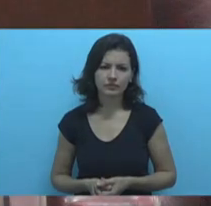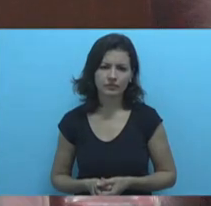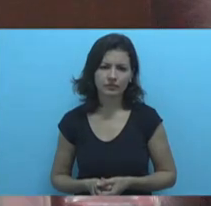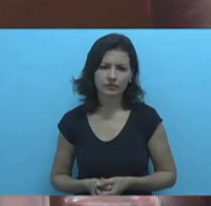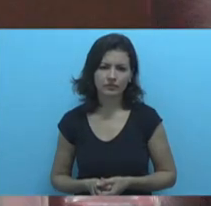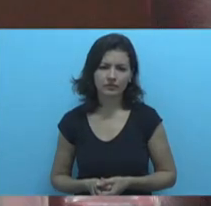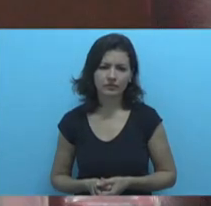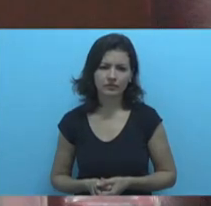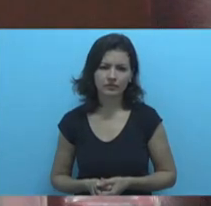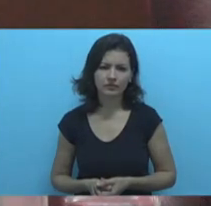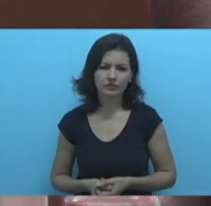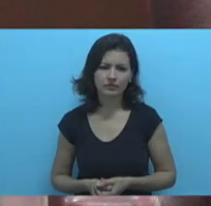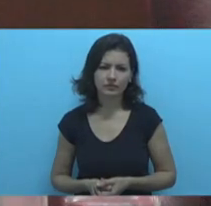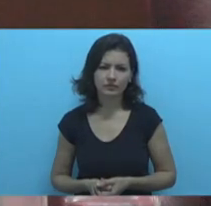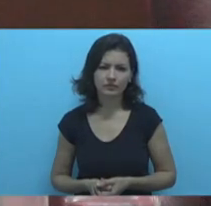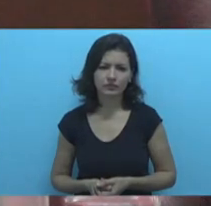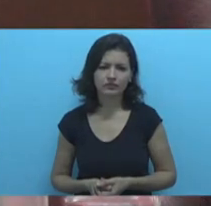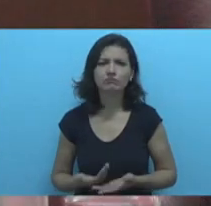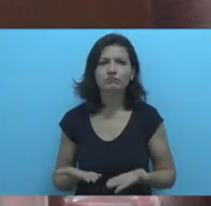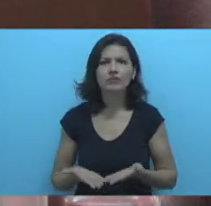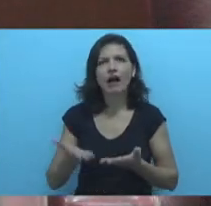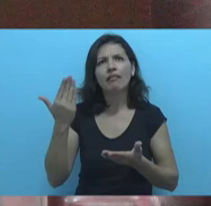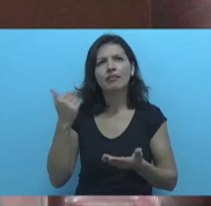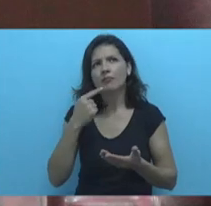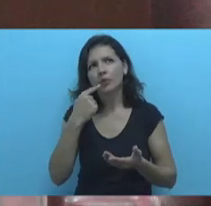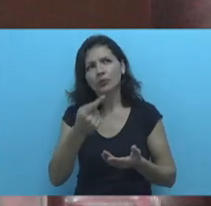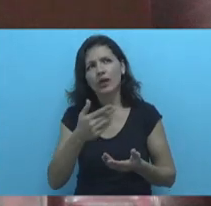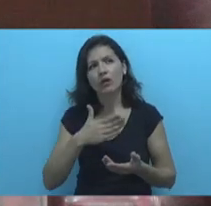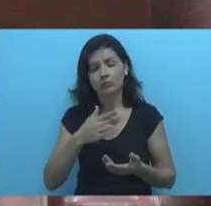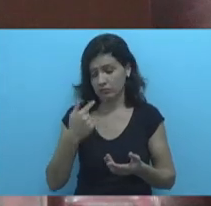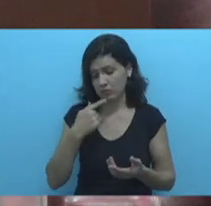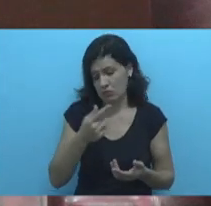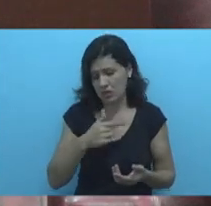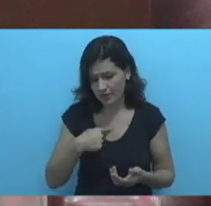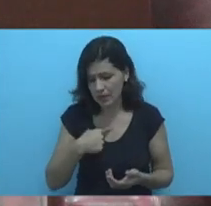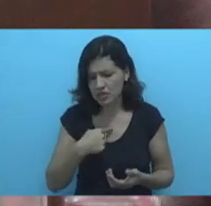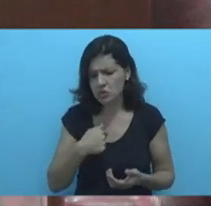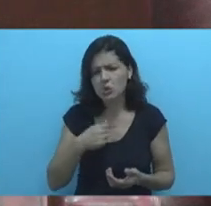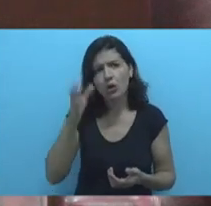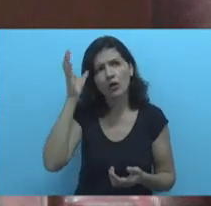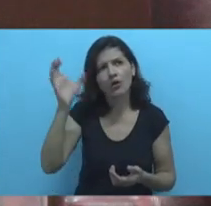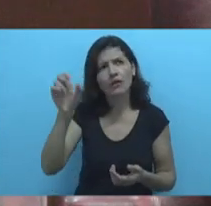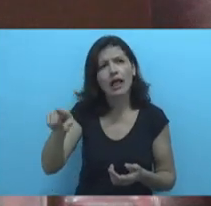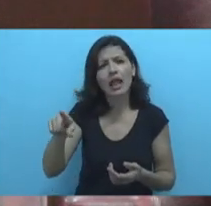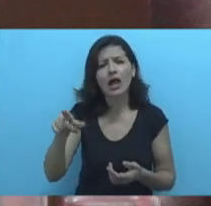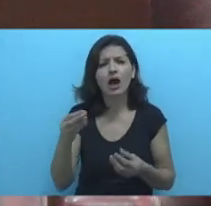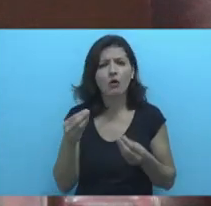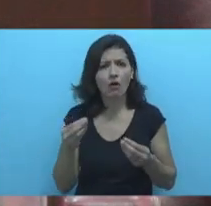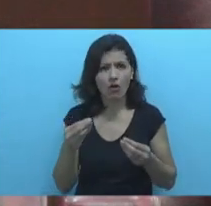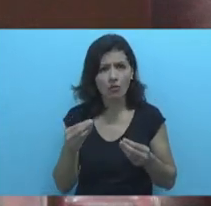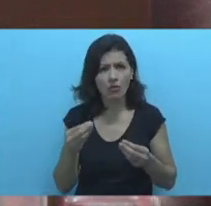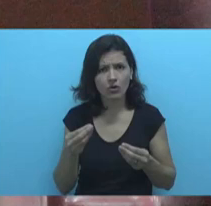preguntaba en un medio, ¿cómo lo recordaría a Miguel? Y voy a usar una palabra muy usada por